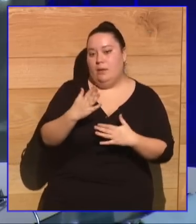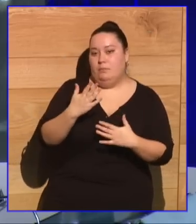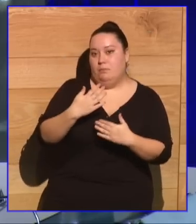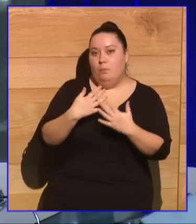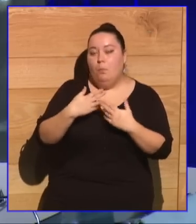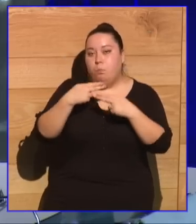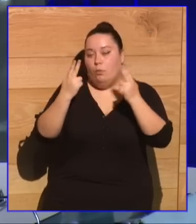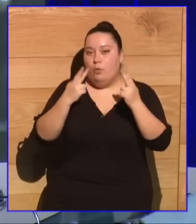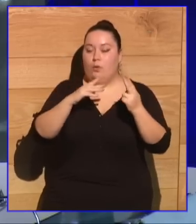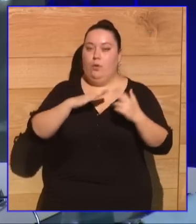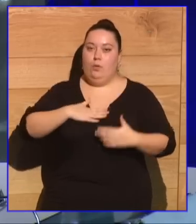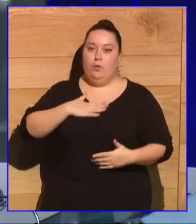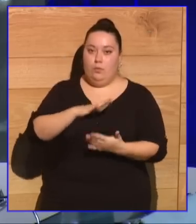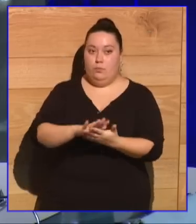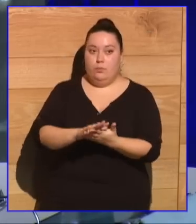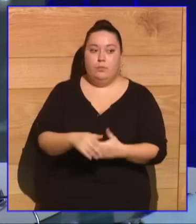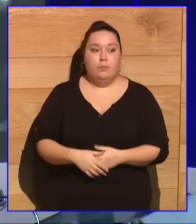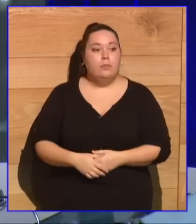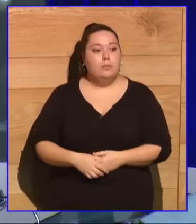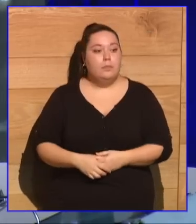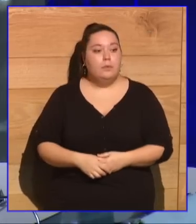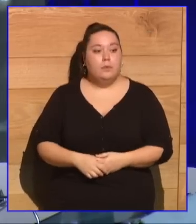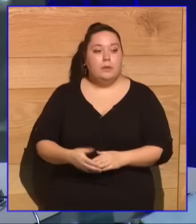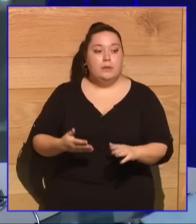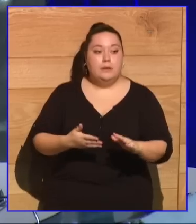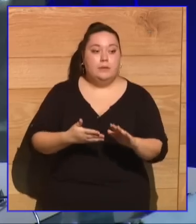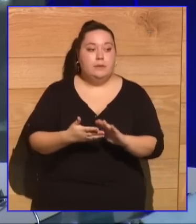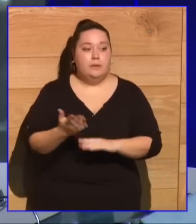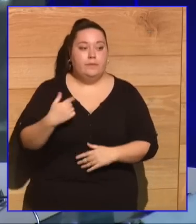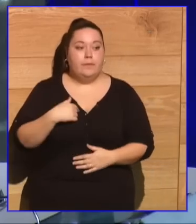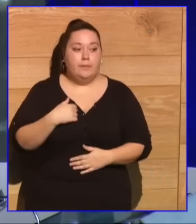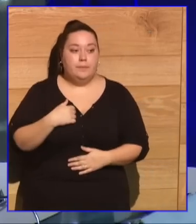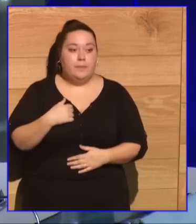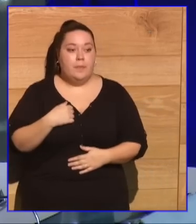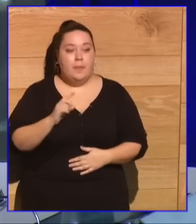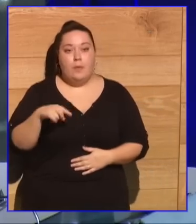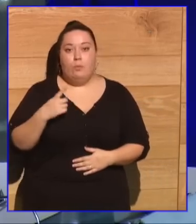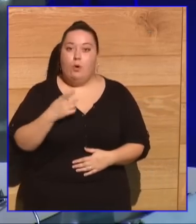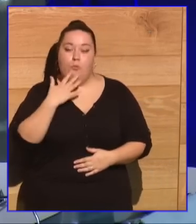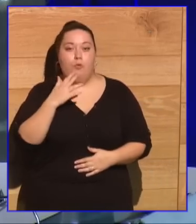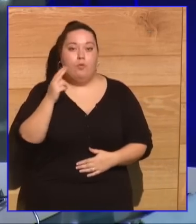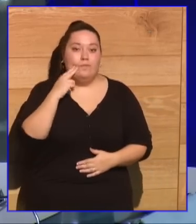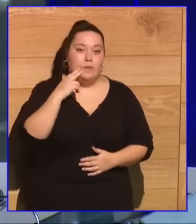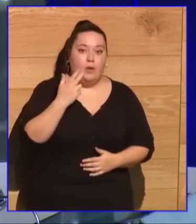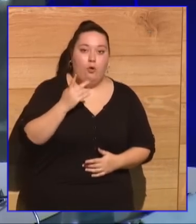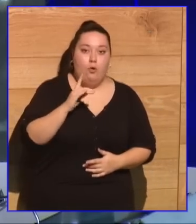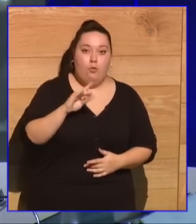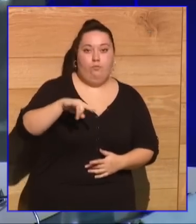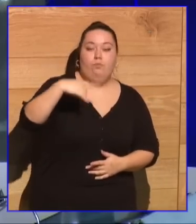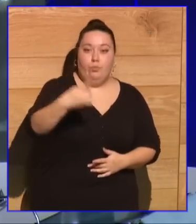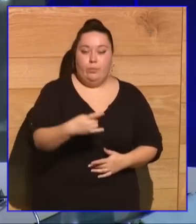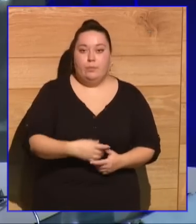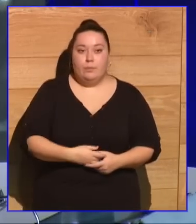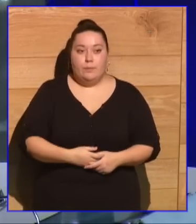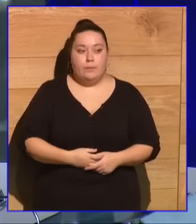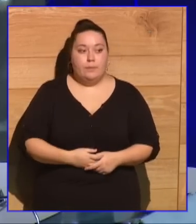otro lado, podemos considerar esta película casi una especie de precursor de lo que después se llamaría terror elevado, porque, en fin, transitan